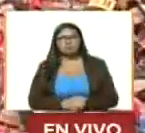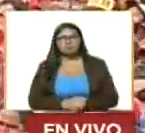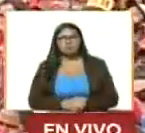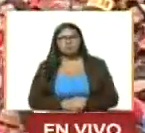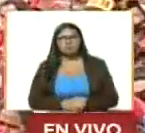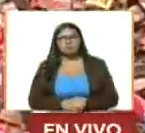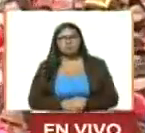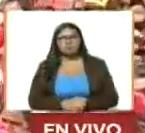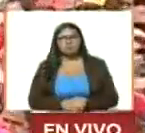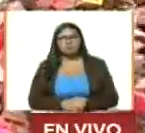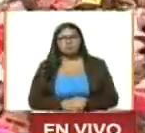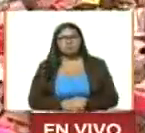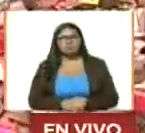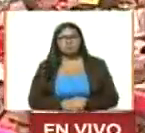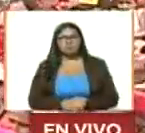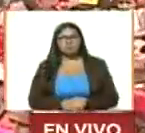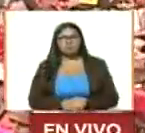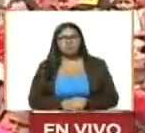¿Ah?